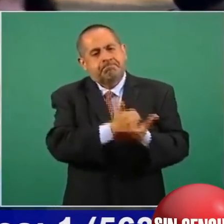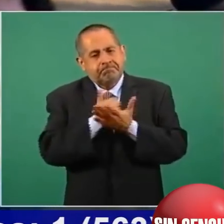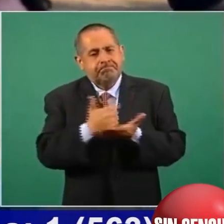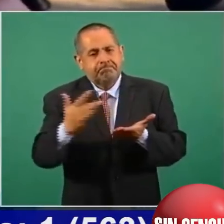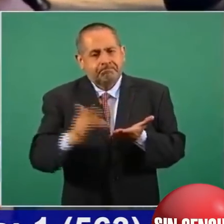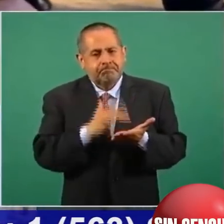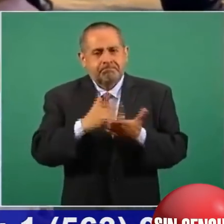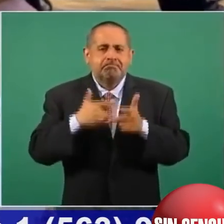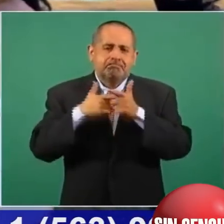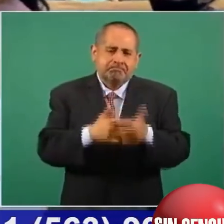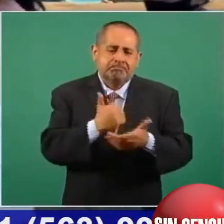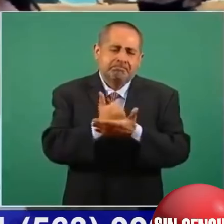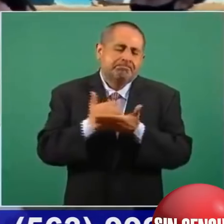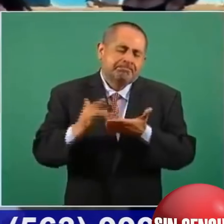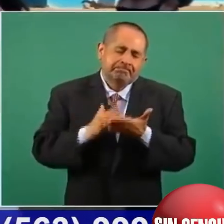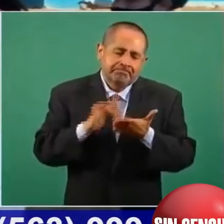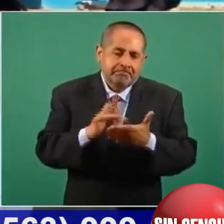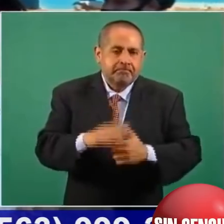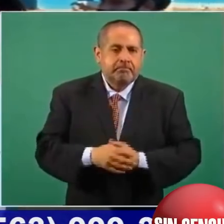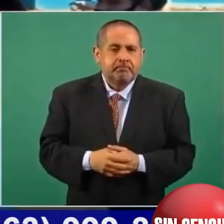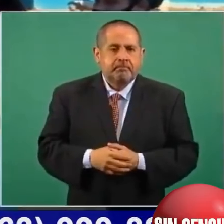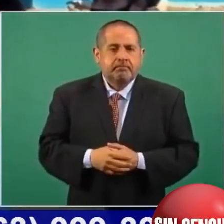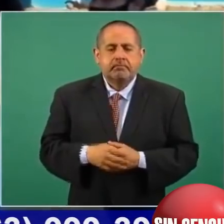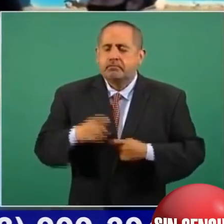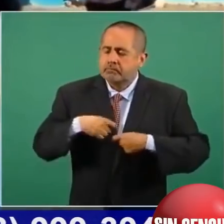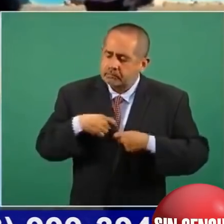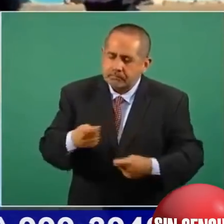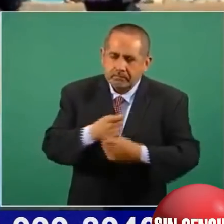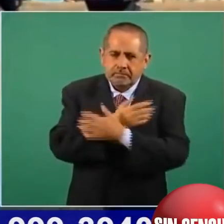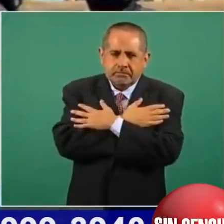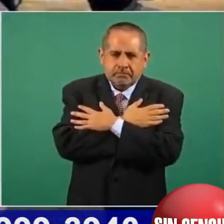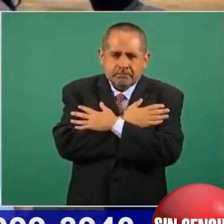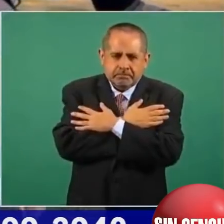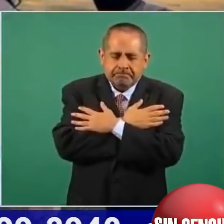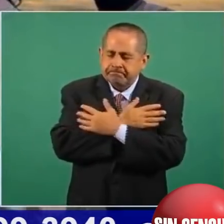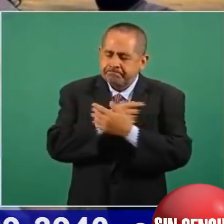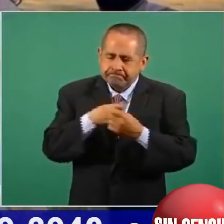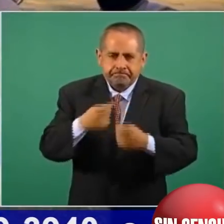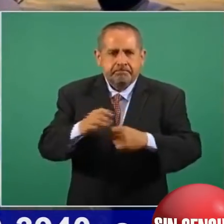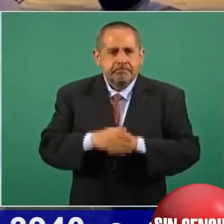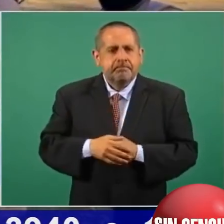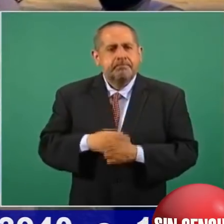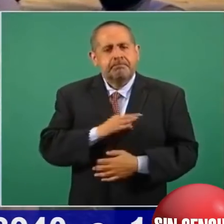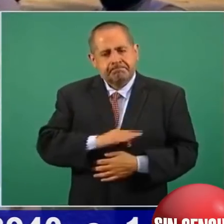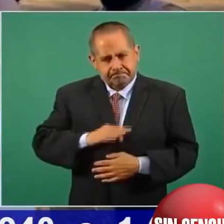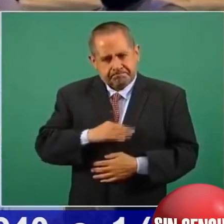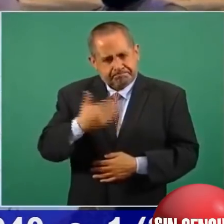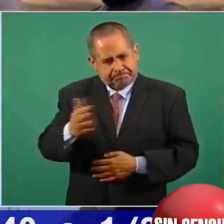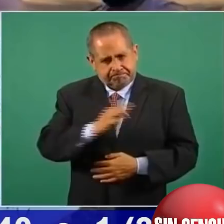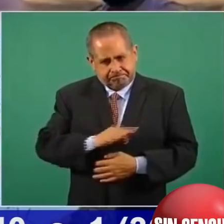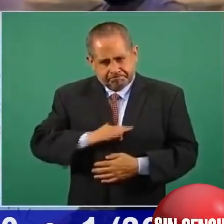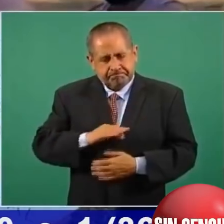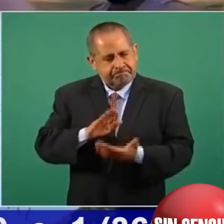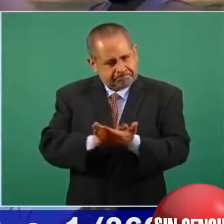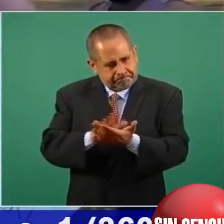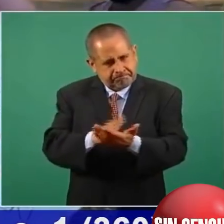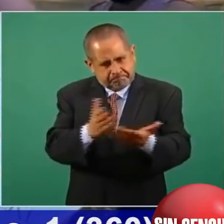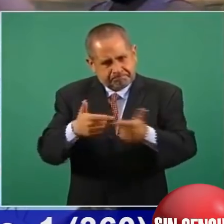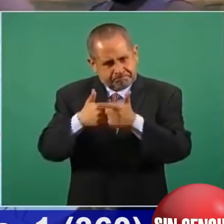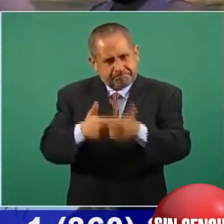apoyo y que nos siga apoyando. Pues yo les dejo un abrazo, les dejamos un abrazo y nuestra felicitación por lo que están